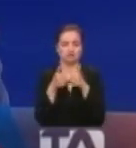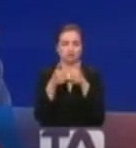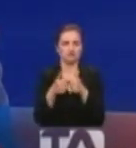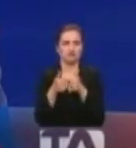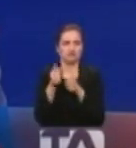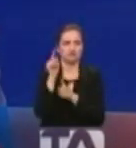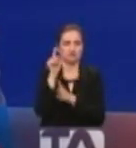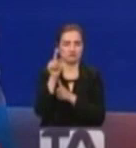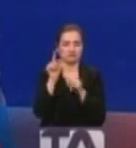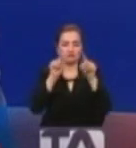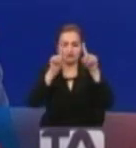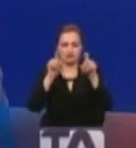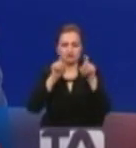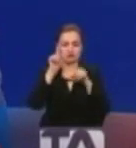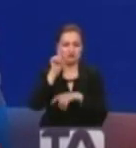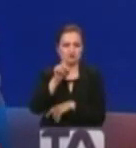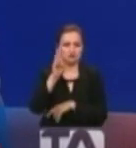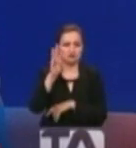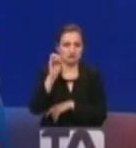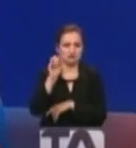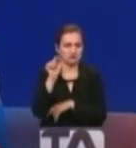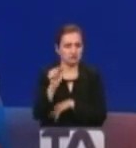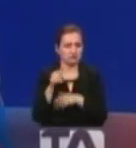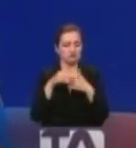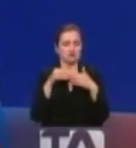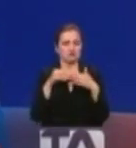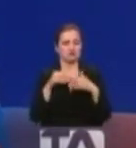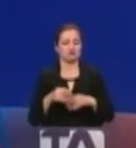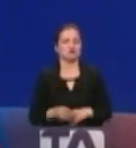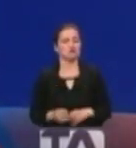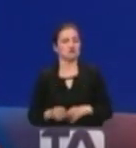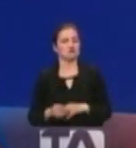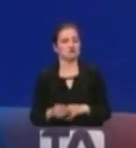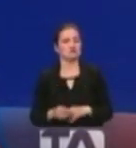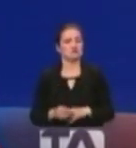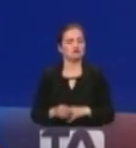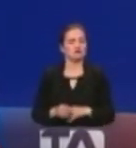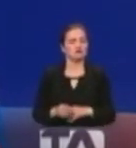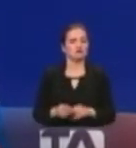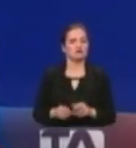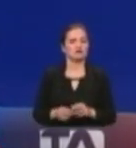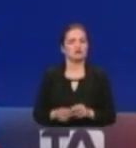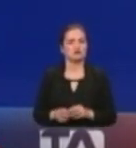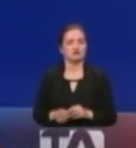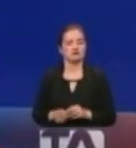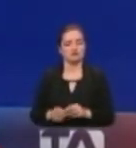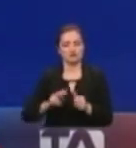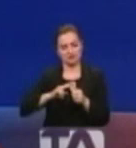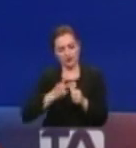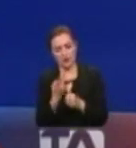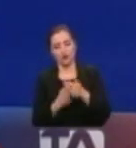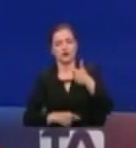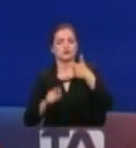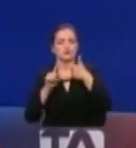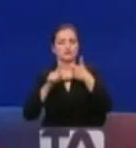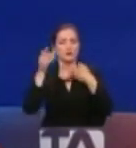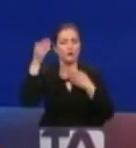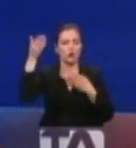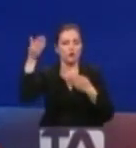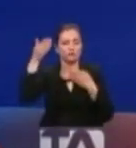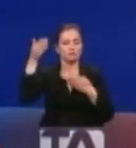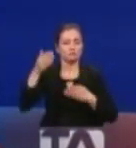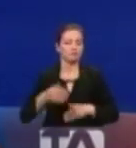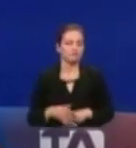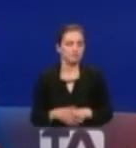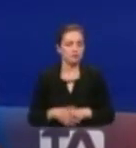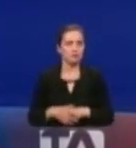hizo una sola encuesta que le costó $160 mil. $160 mil una encuesta. Una segunda cosa es el tema político.